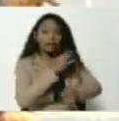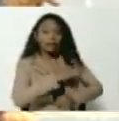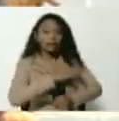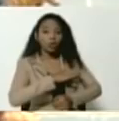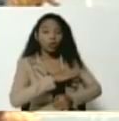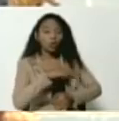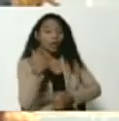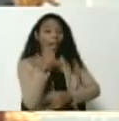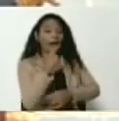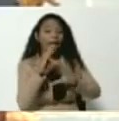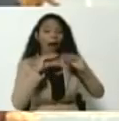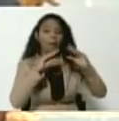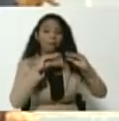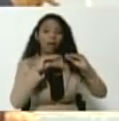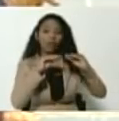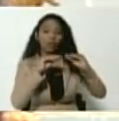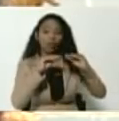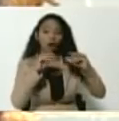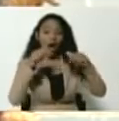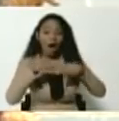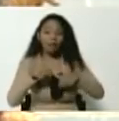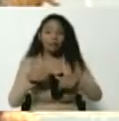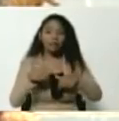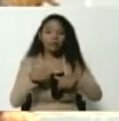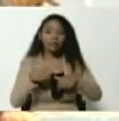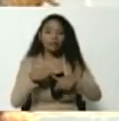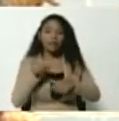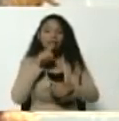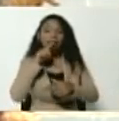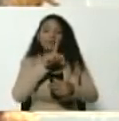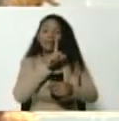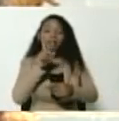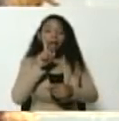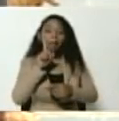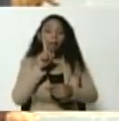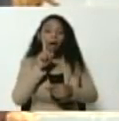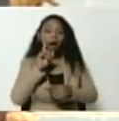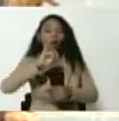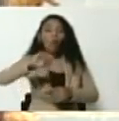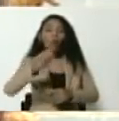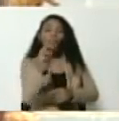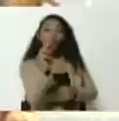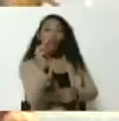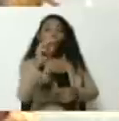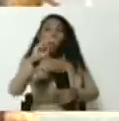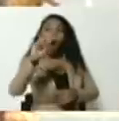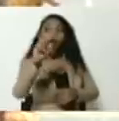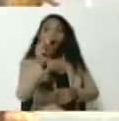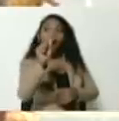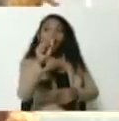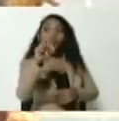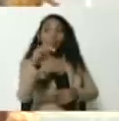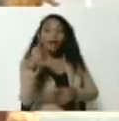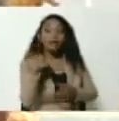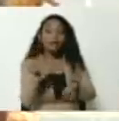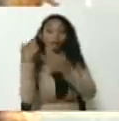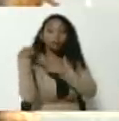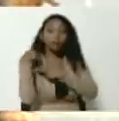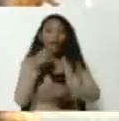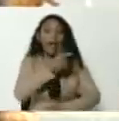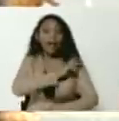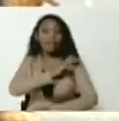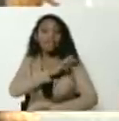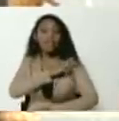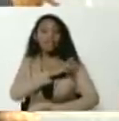está hablando aquí, que se llama Juan Ernesto Villamayor y que es el jefe del despacho